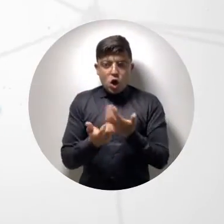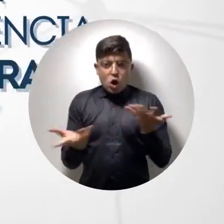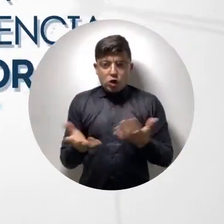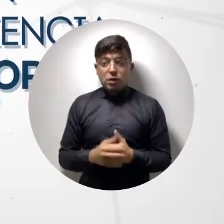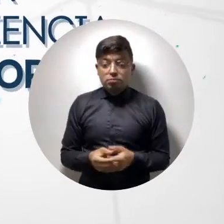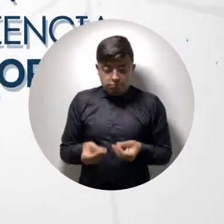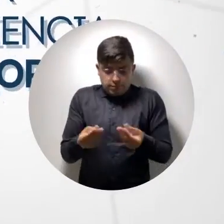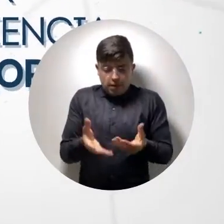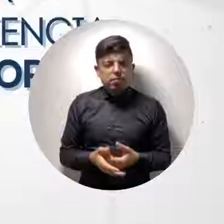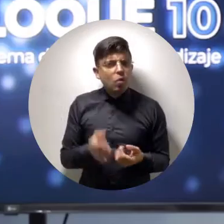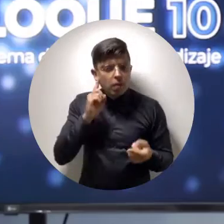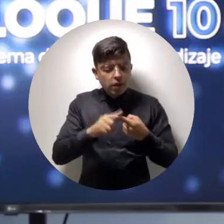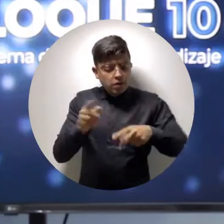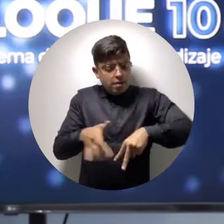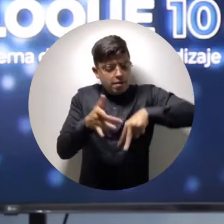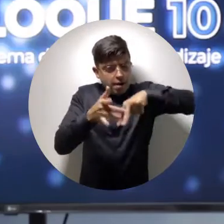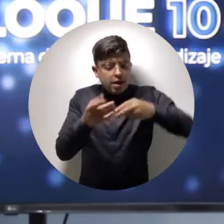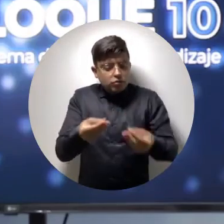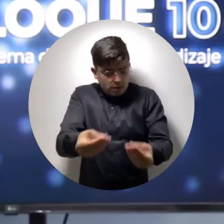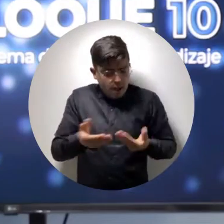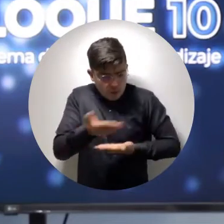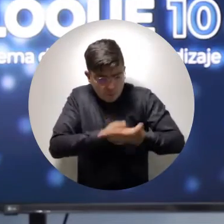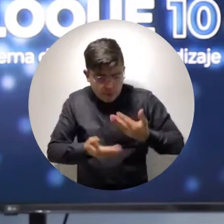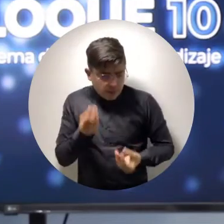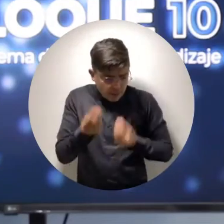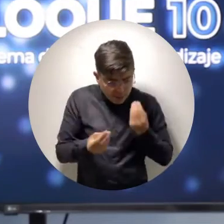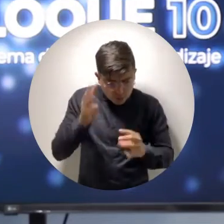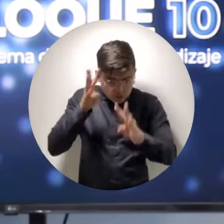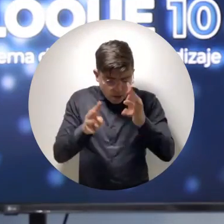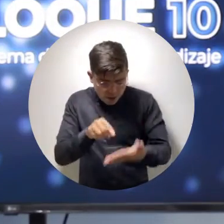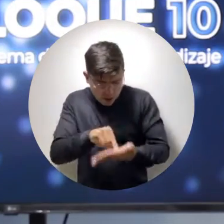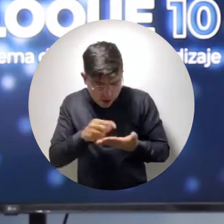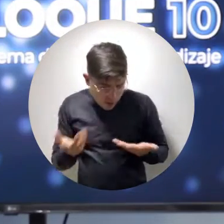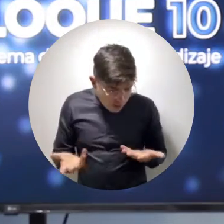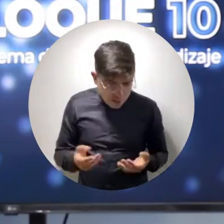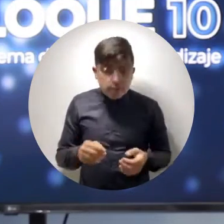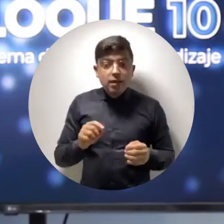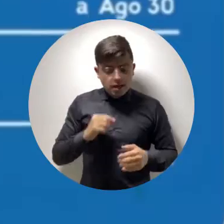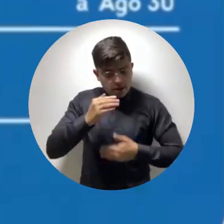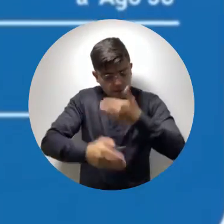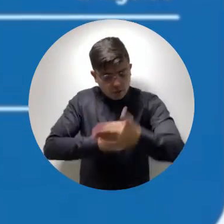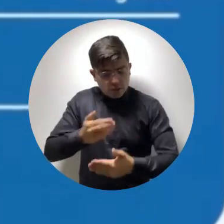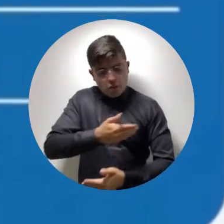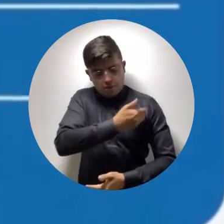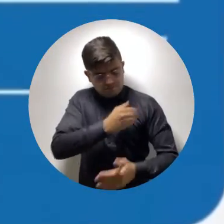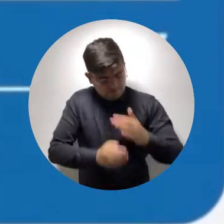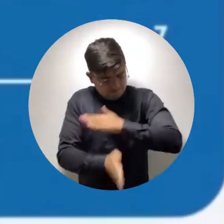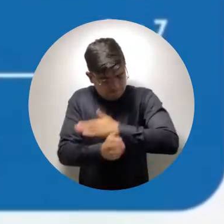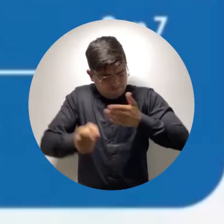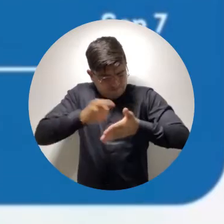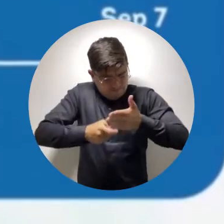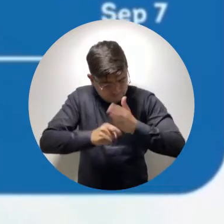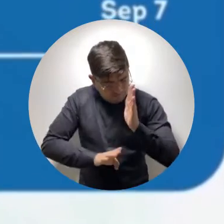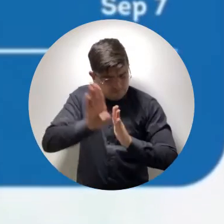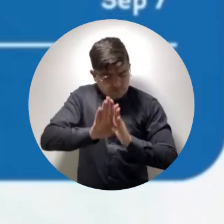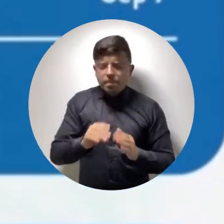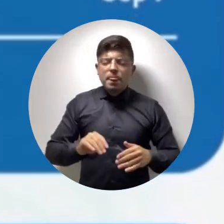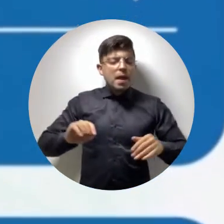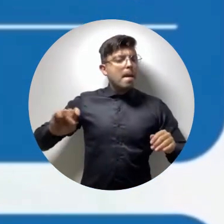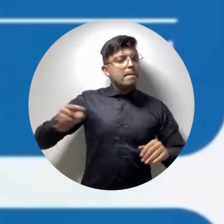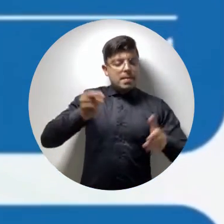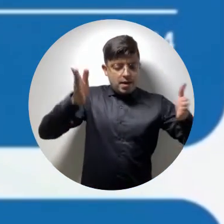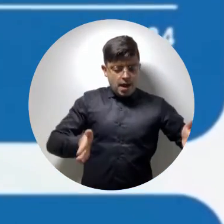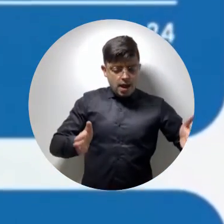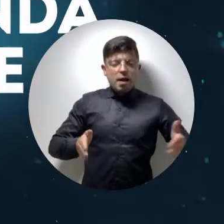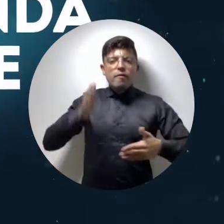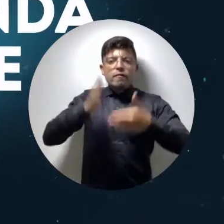estímulo para que nos compartan qué han creado y qué han realizado hasta ahora y para que en el proceso sigamos mejorando. Esta primera fase cierra el 30 de agosto, que